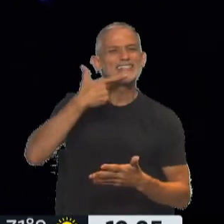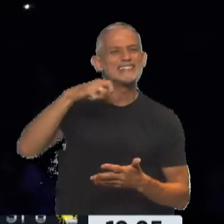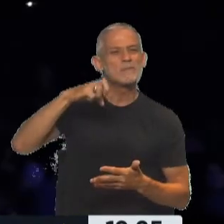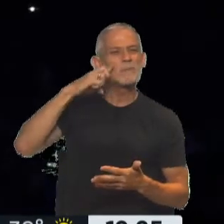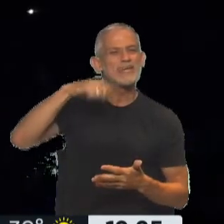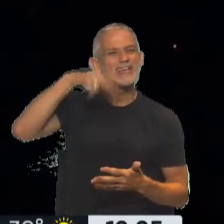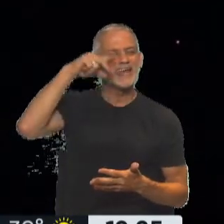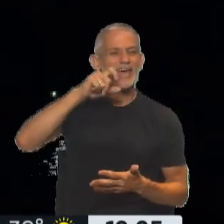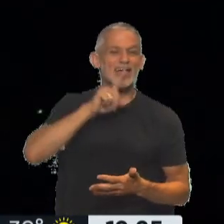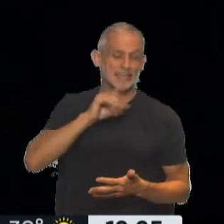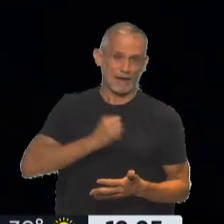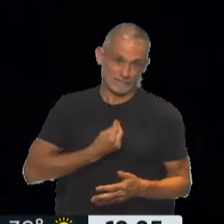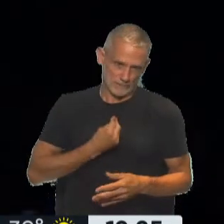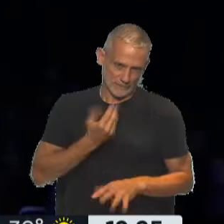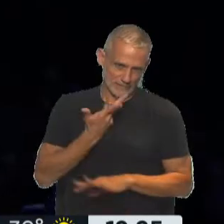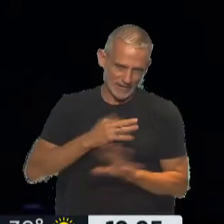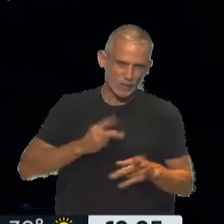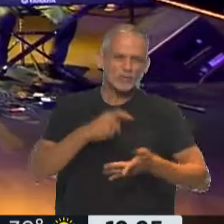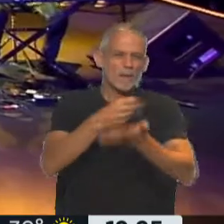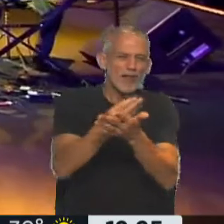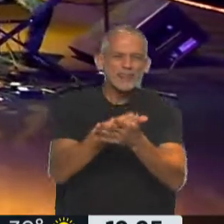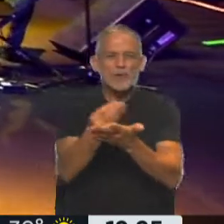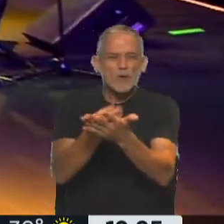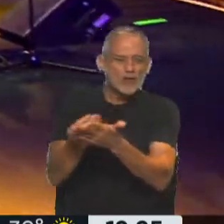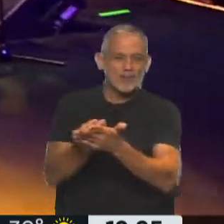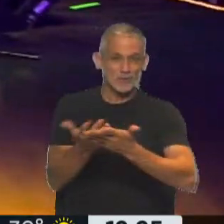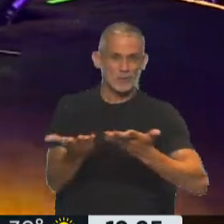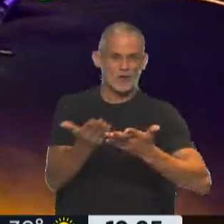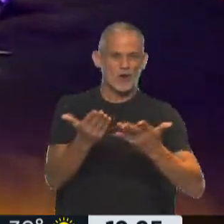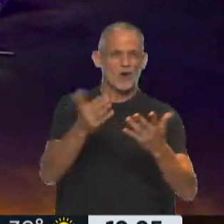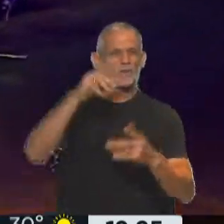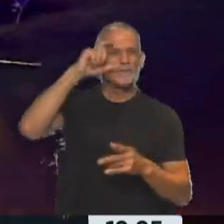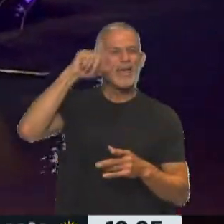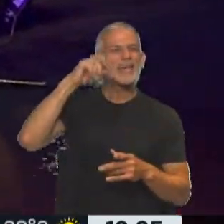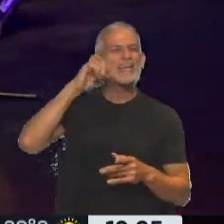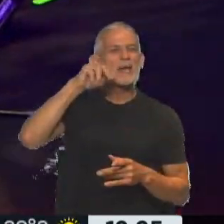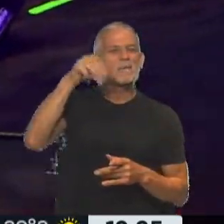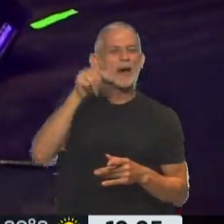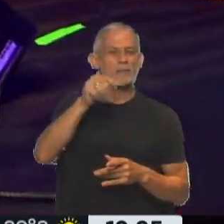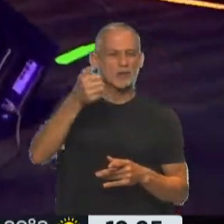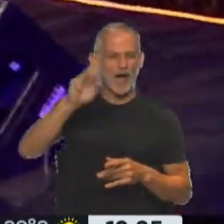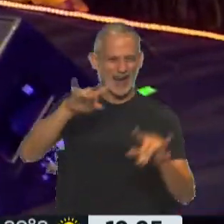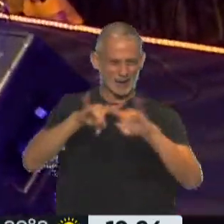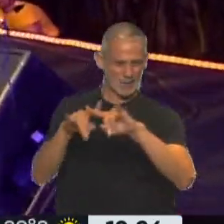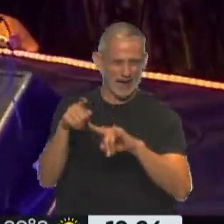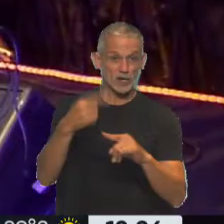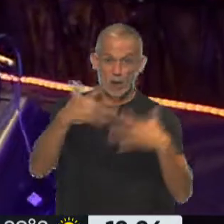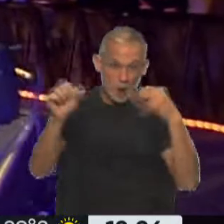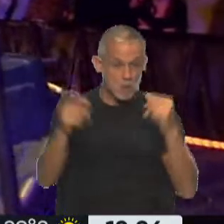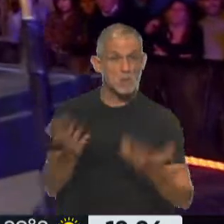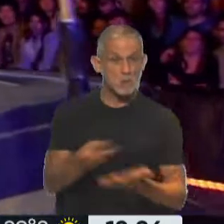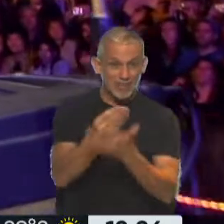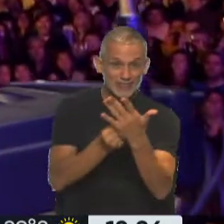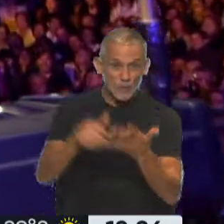una pasión del Flaco Spinetta que está presente en enigma.art. Ahí hay mucho para descubrir, hay mucho para